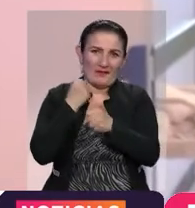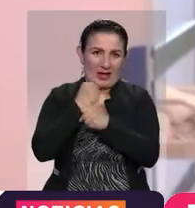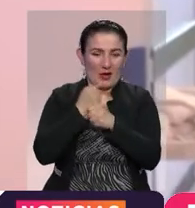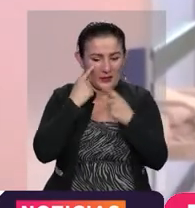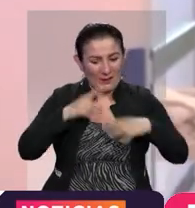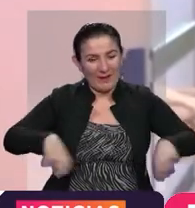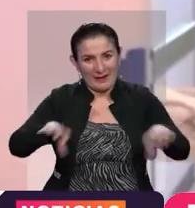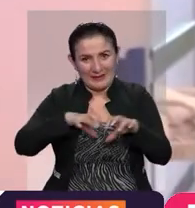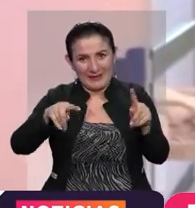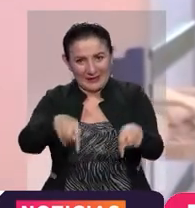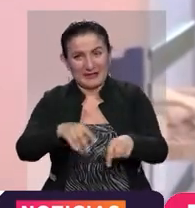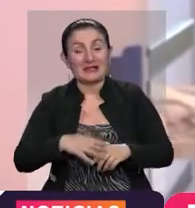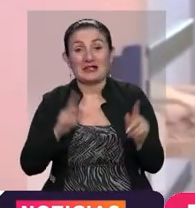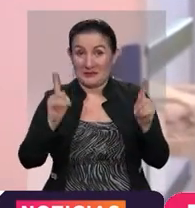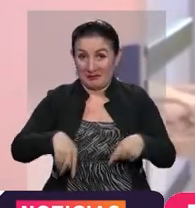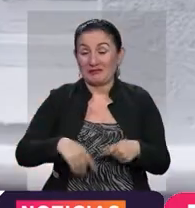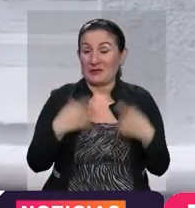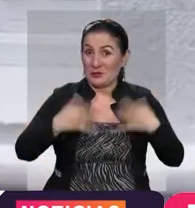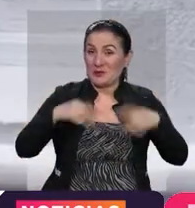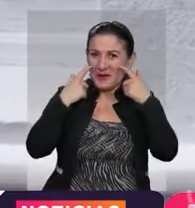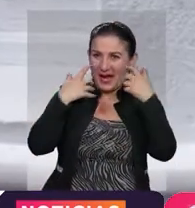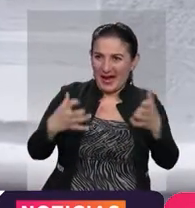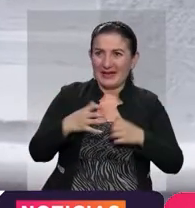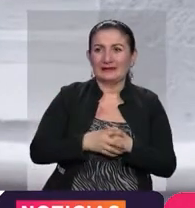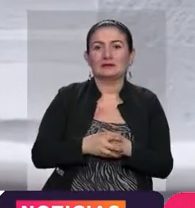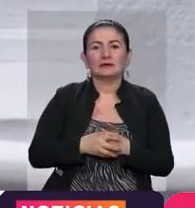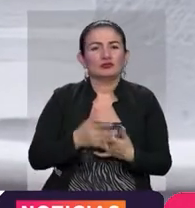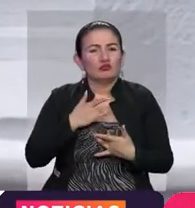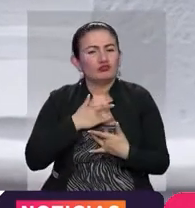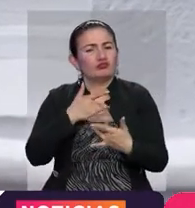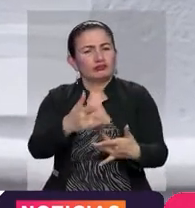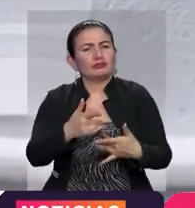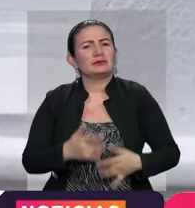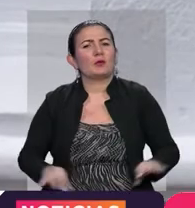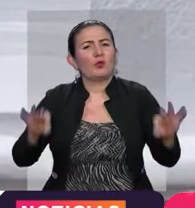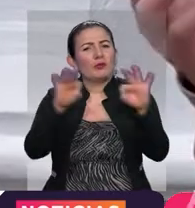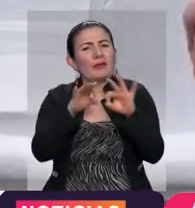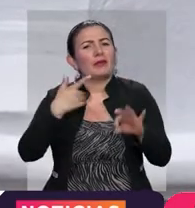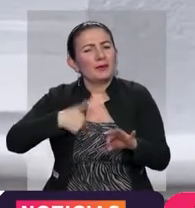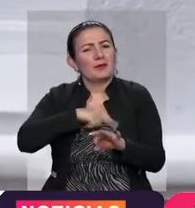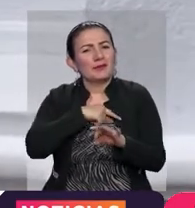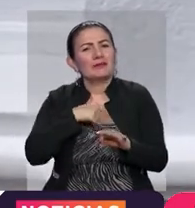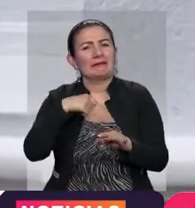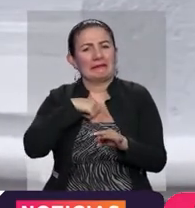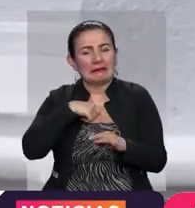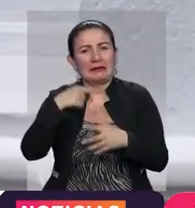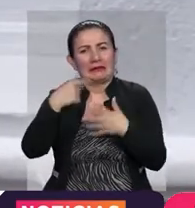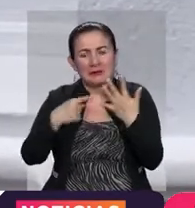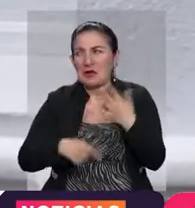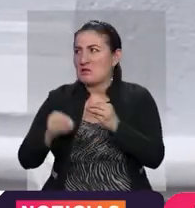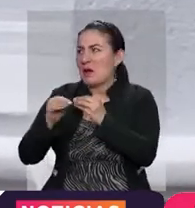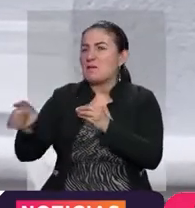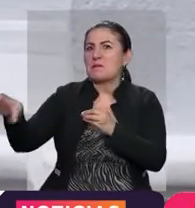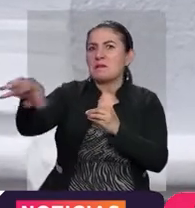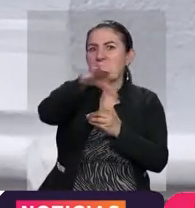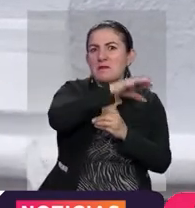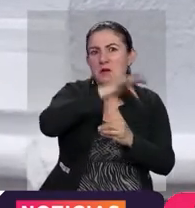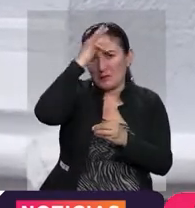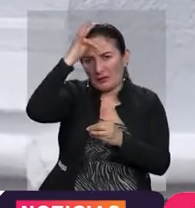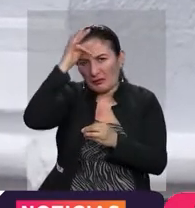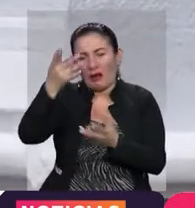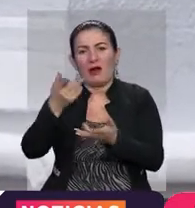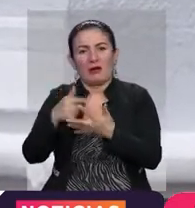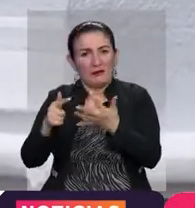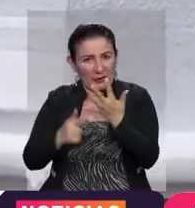hacéis aquí también. Es increíble. Es un gesto. Por supuesto que tenemos muchísimos más hospitales, más clínicas